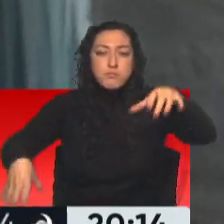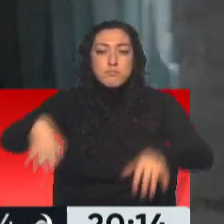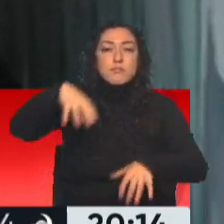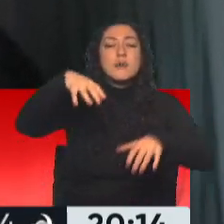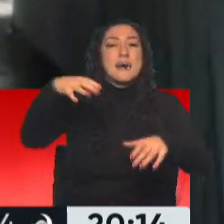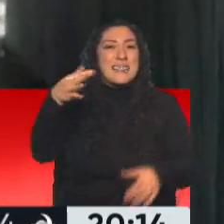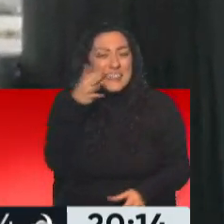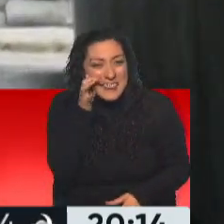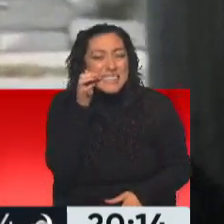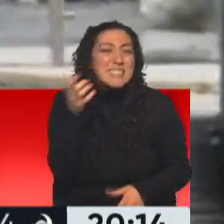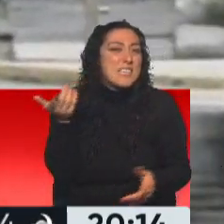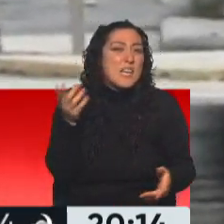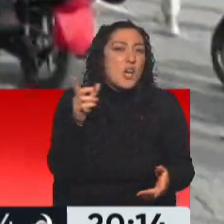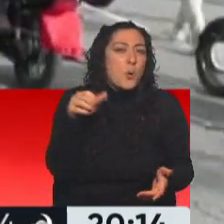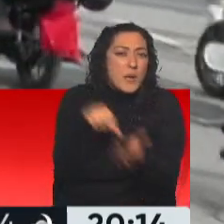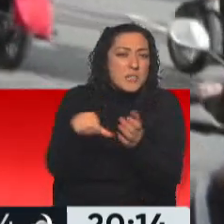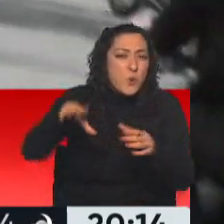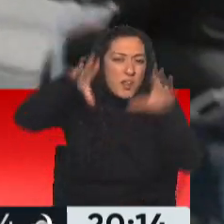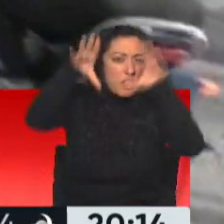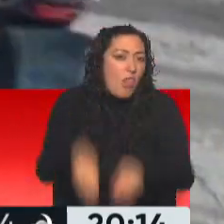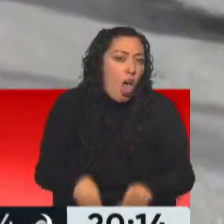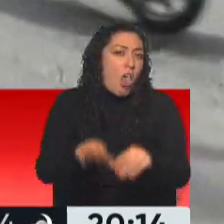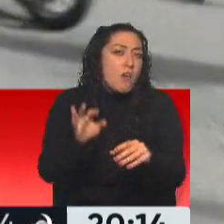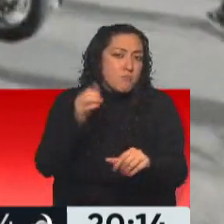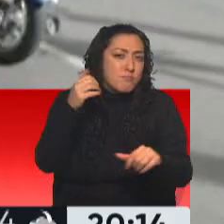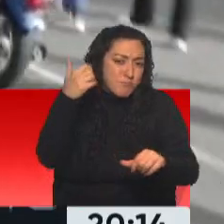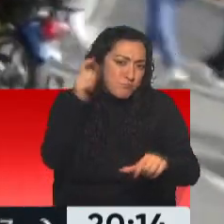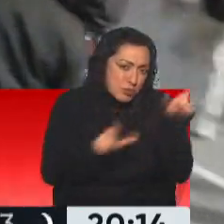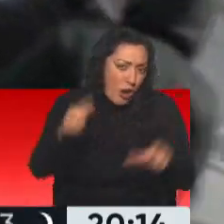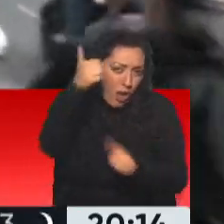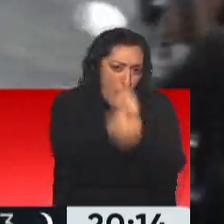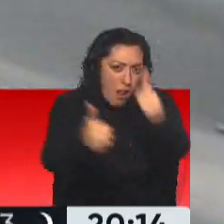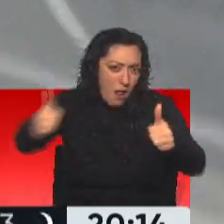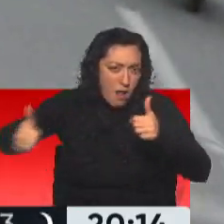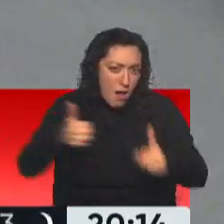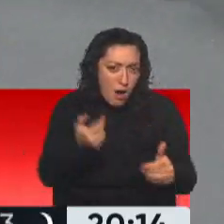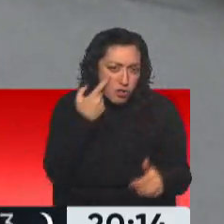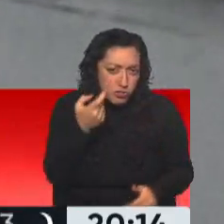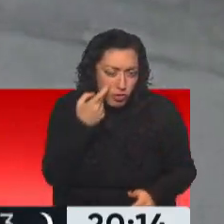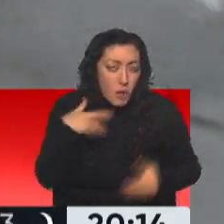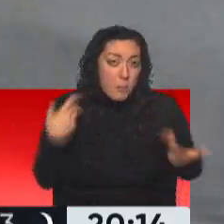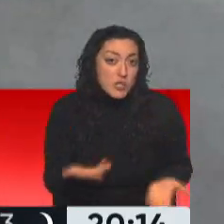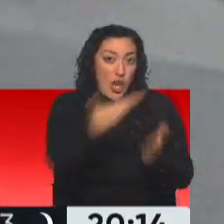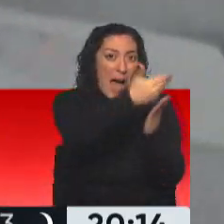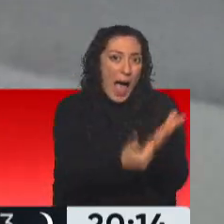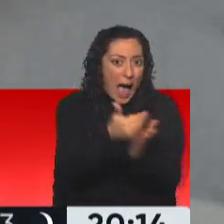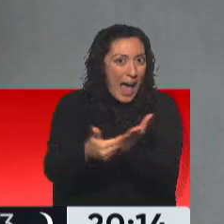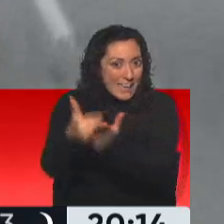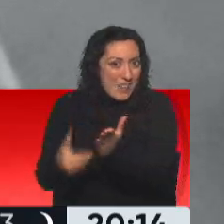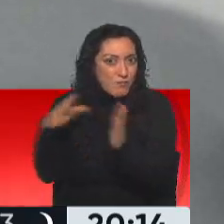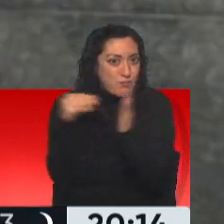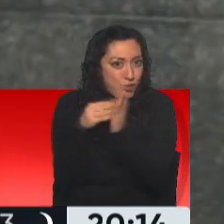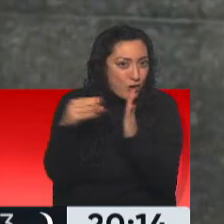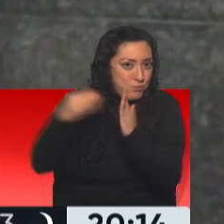100.000 testigos en toda Venezuela. Se logró recuperar las actas de todos los centros de